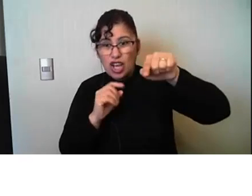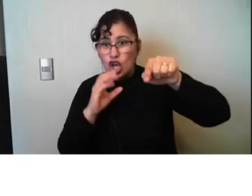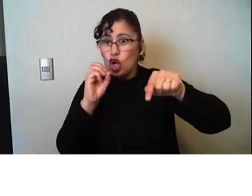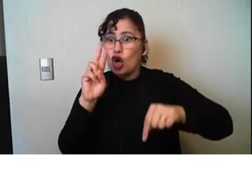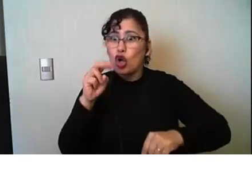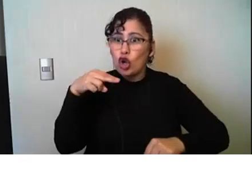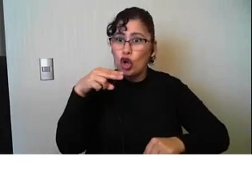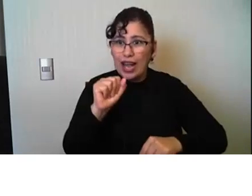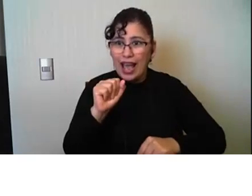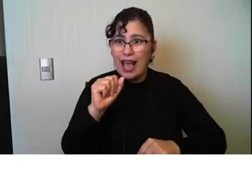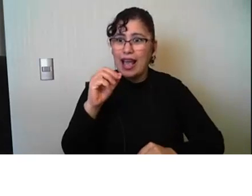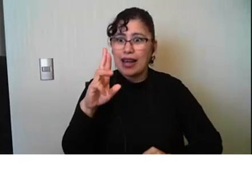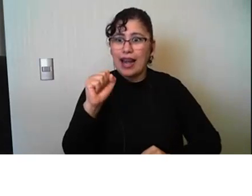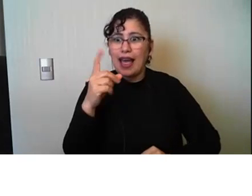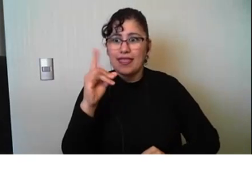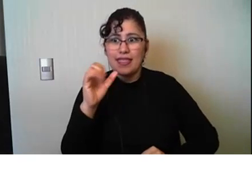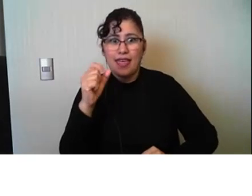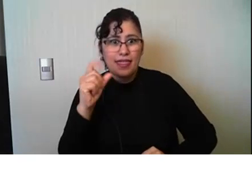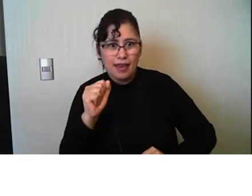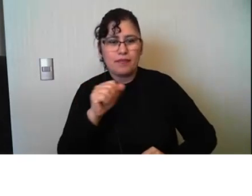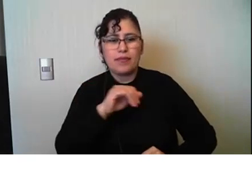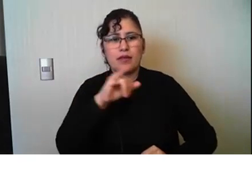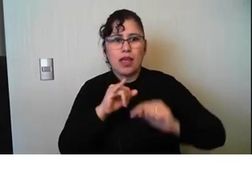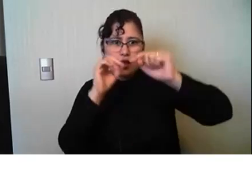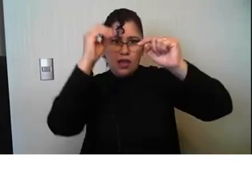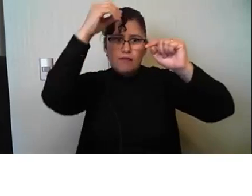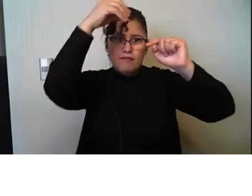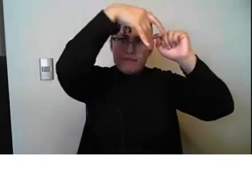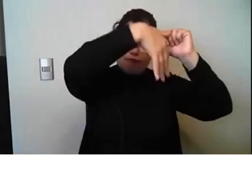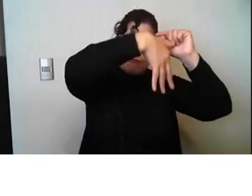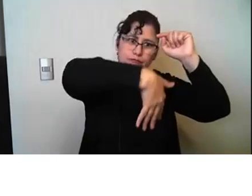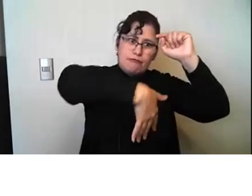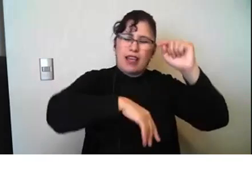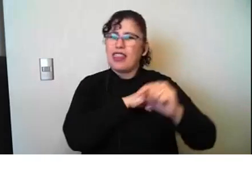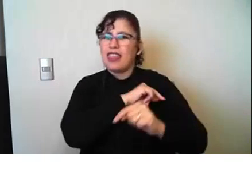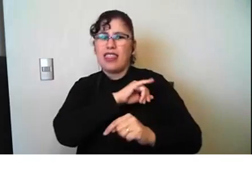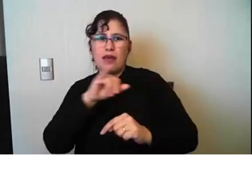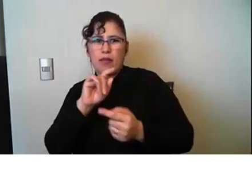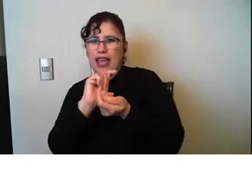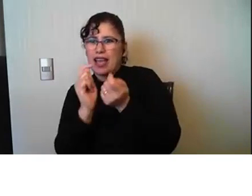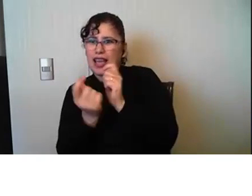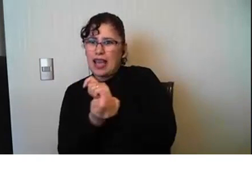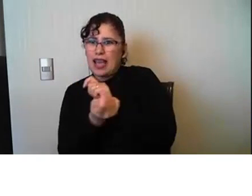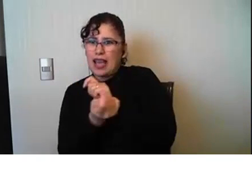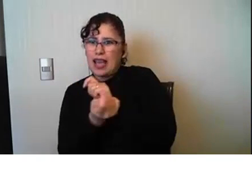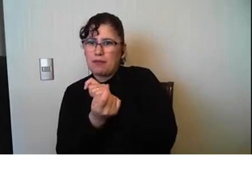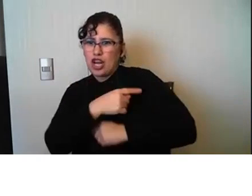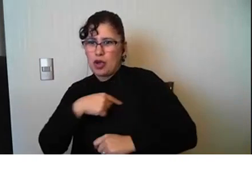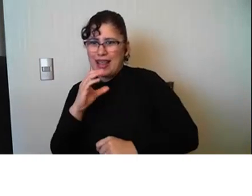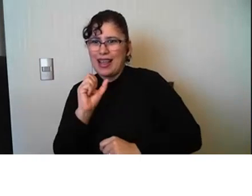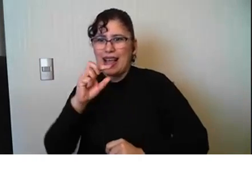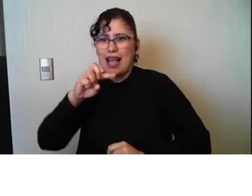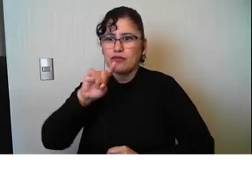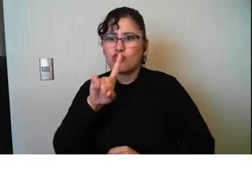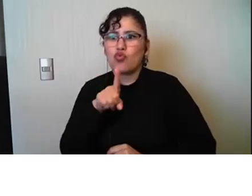radiada, y después, cuando se compacta la corona radiada, toma el nombre de cápsula interna. ¿Ya? Esos son los caminos. Y de ahí, de cápsula